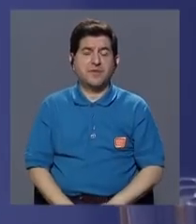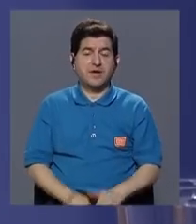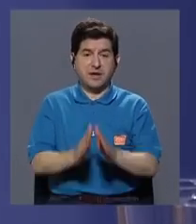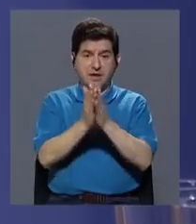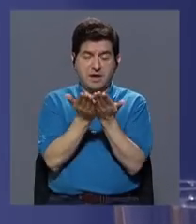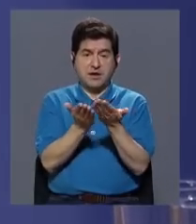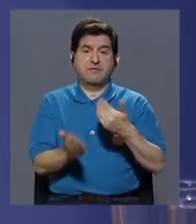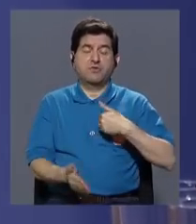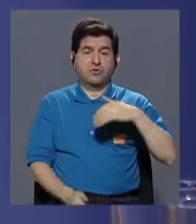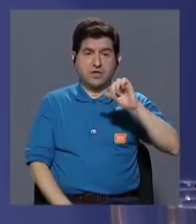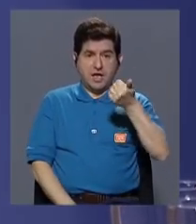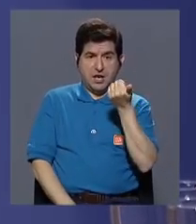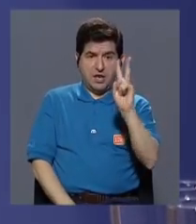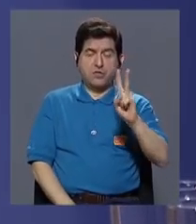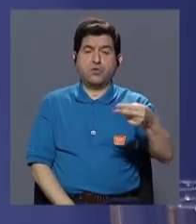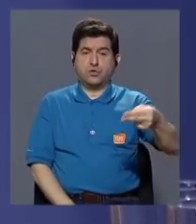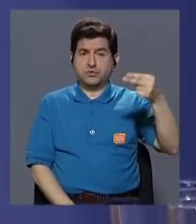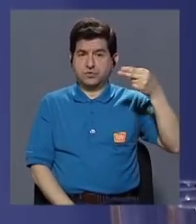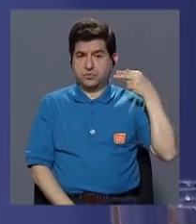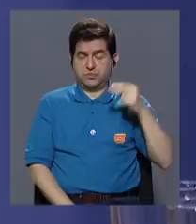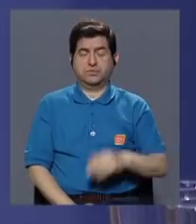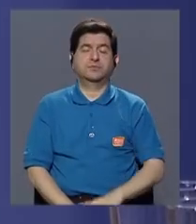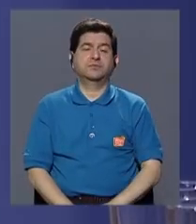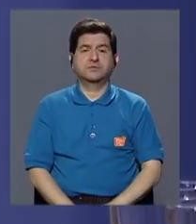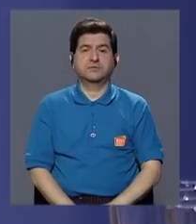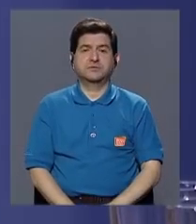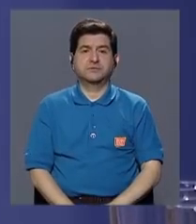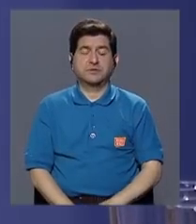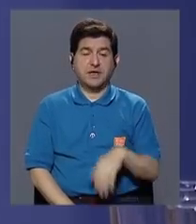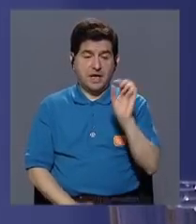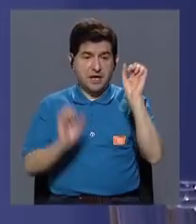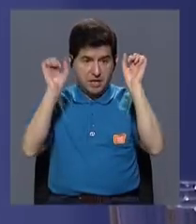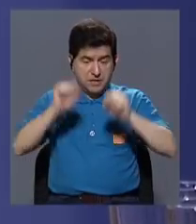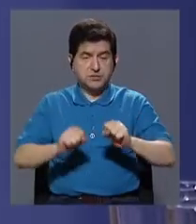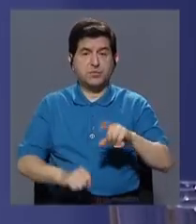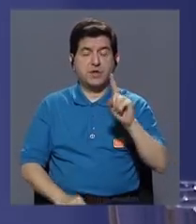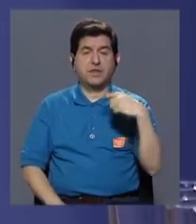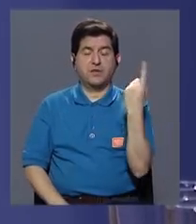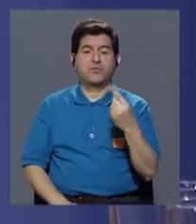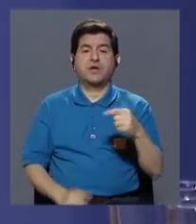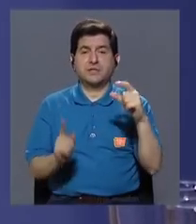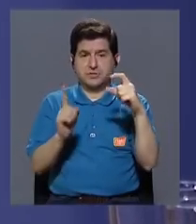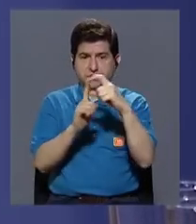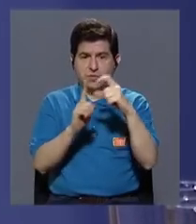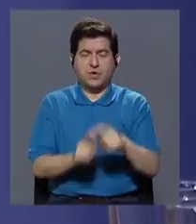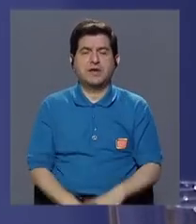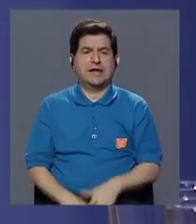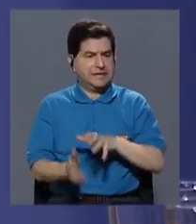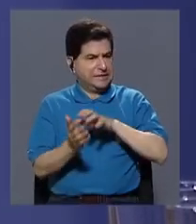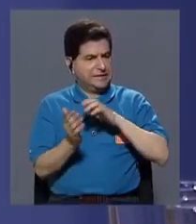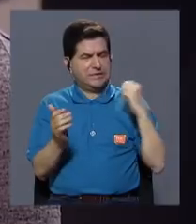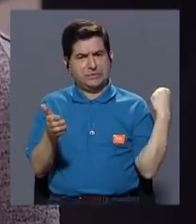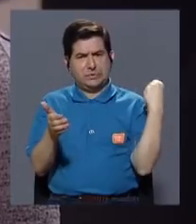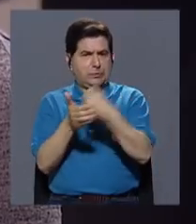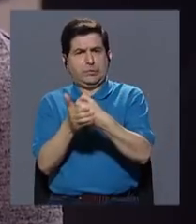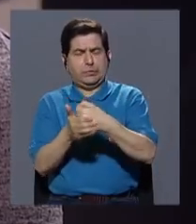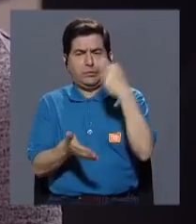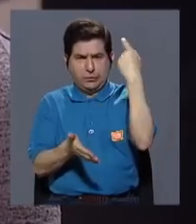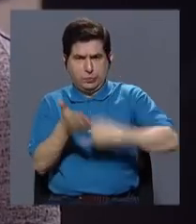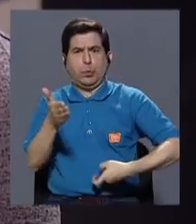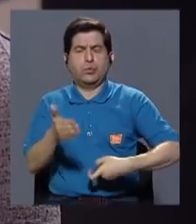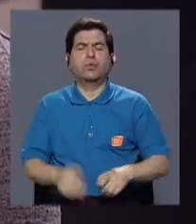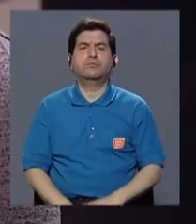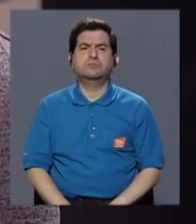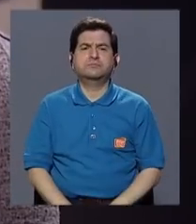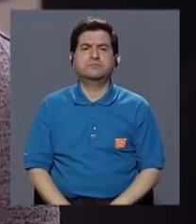trae 12 verdad 12 de las historias que son para ponerlas en una sola palabra demoledoras y de